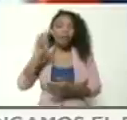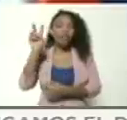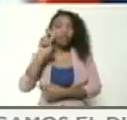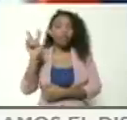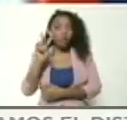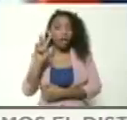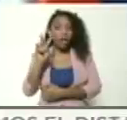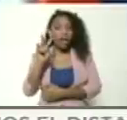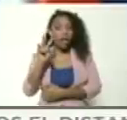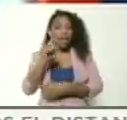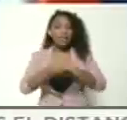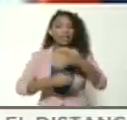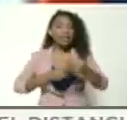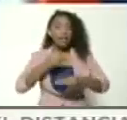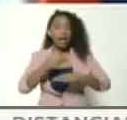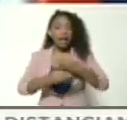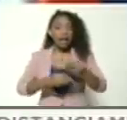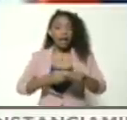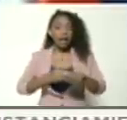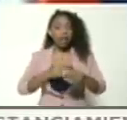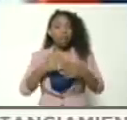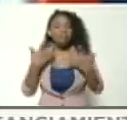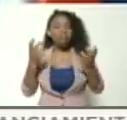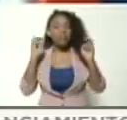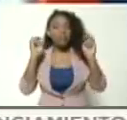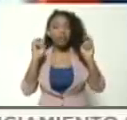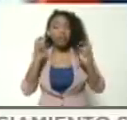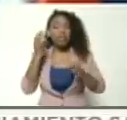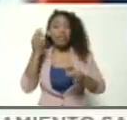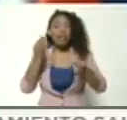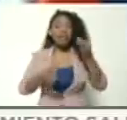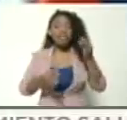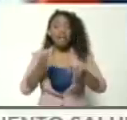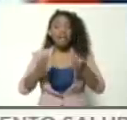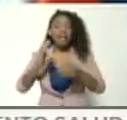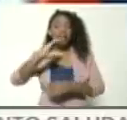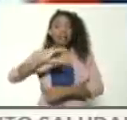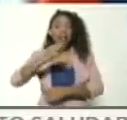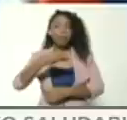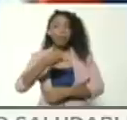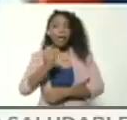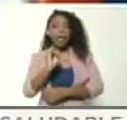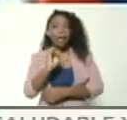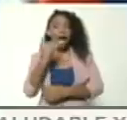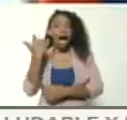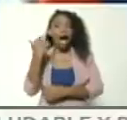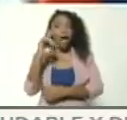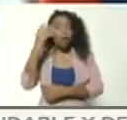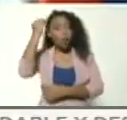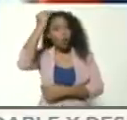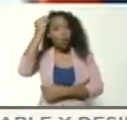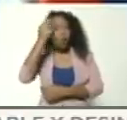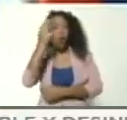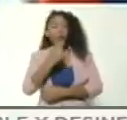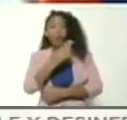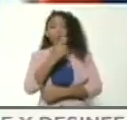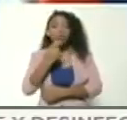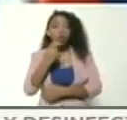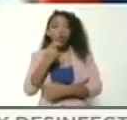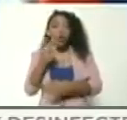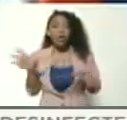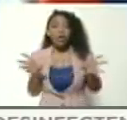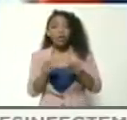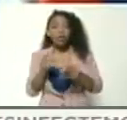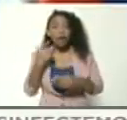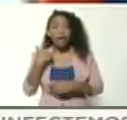sea informado acerca de si la Fiscalía de la CPI opina que los compromisos concretos